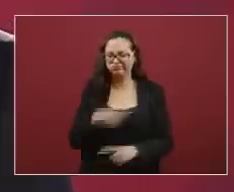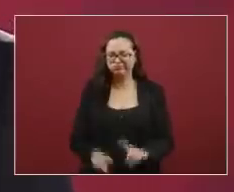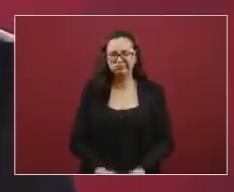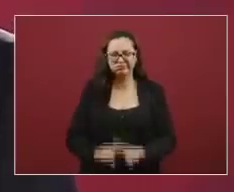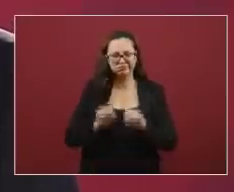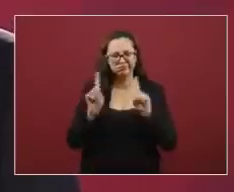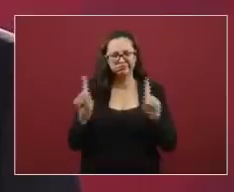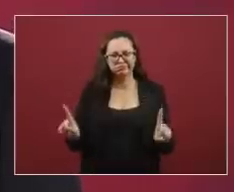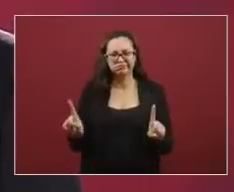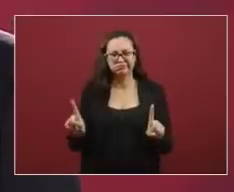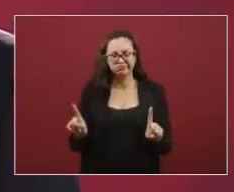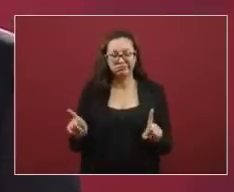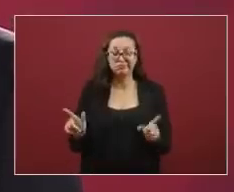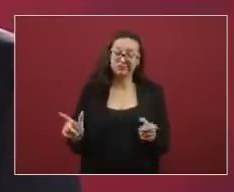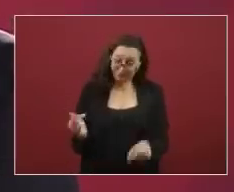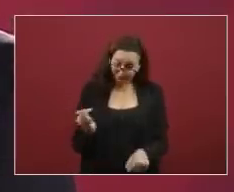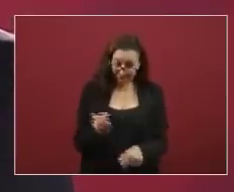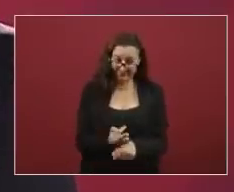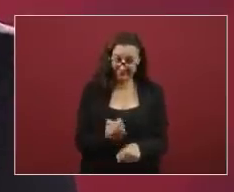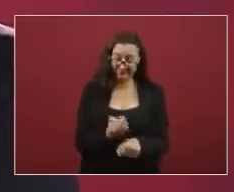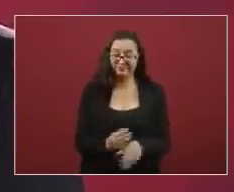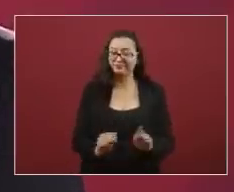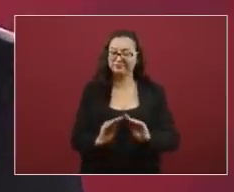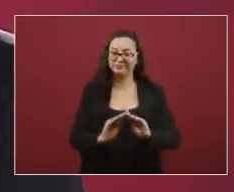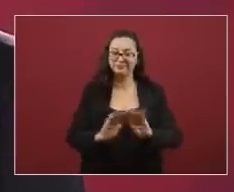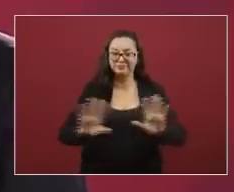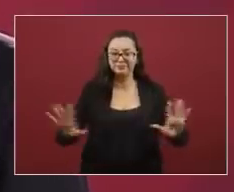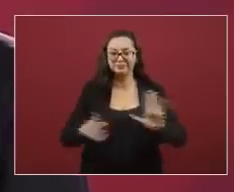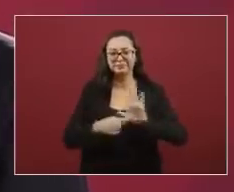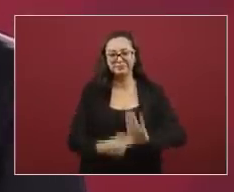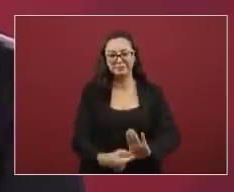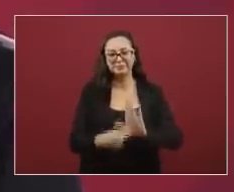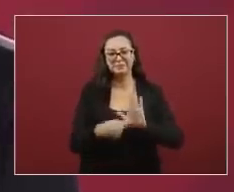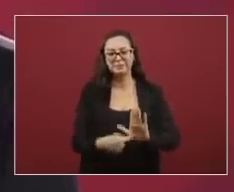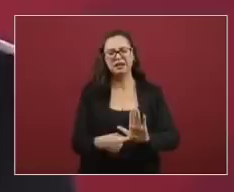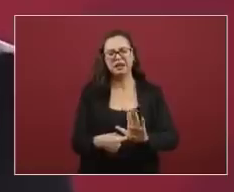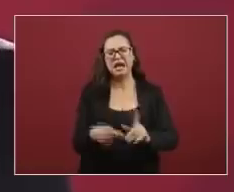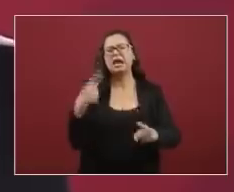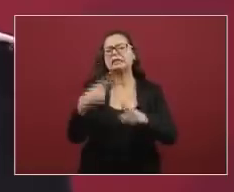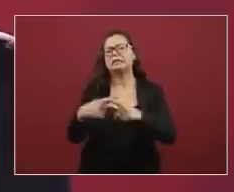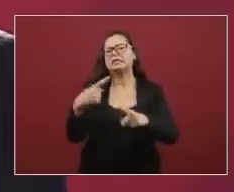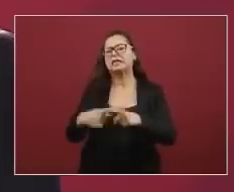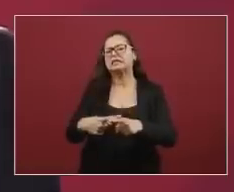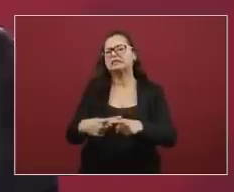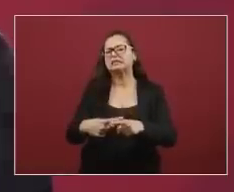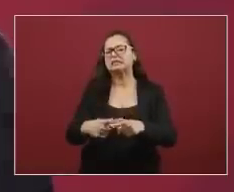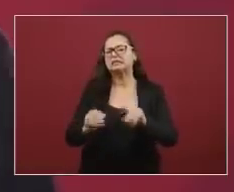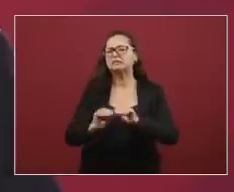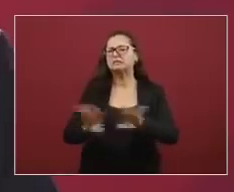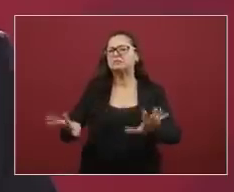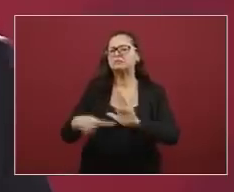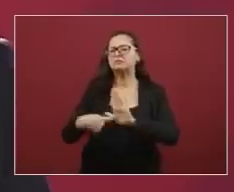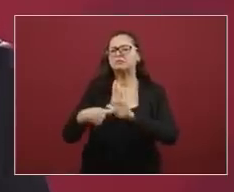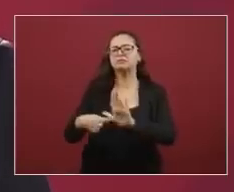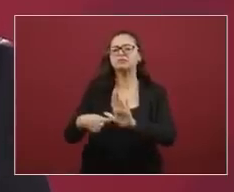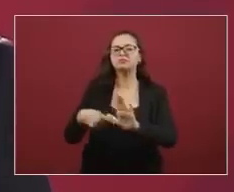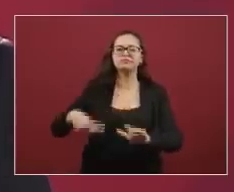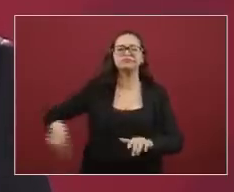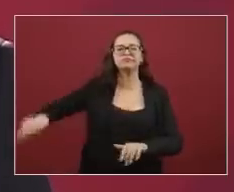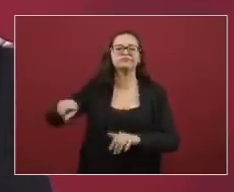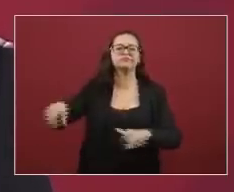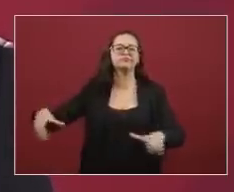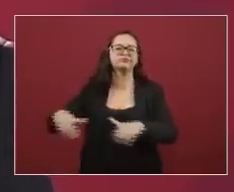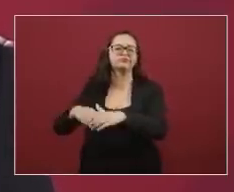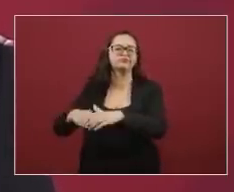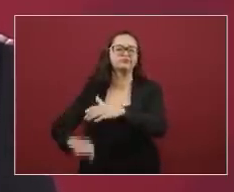por eso vamos a aclarar. ¿A quién nos importa aclararle? A las bases